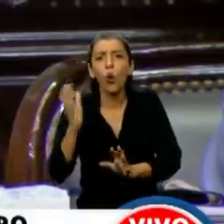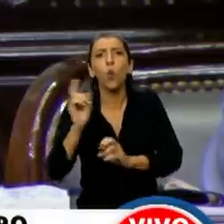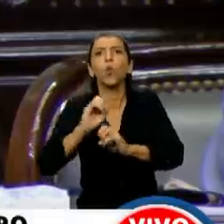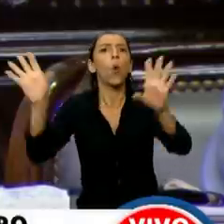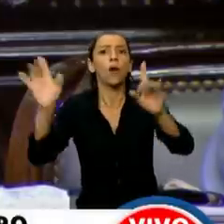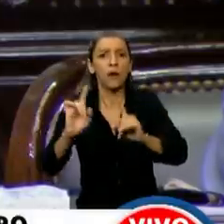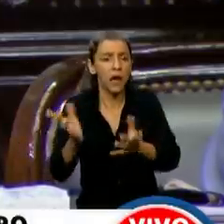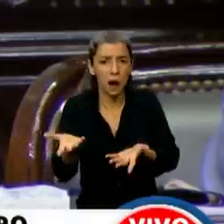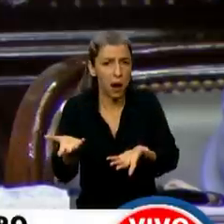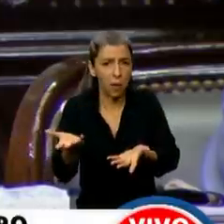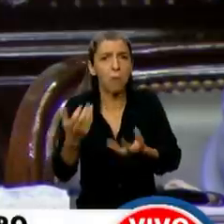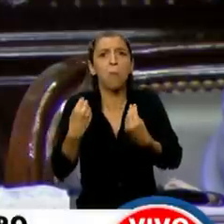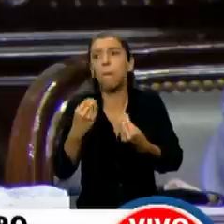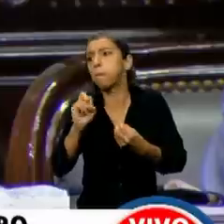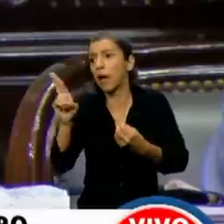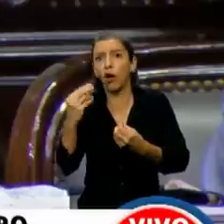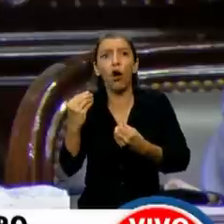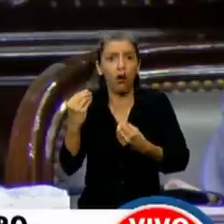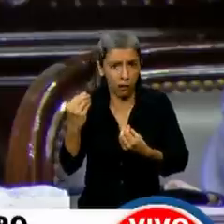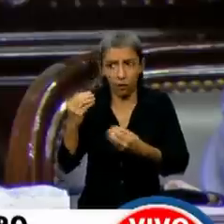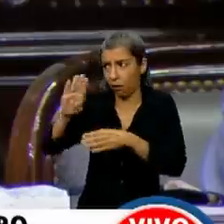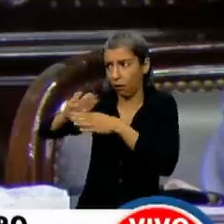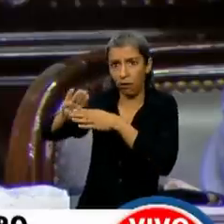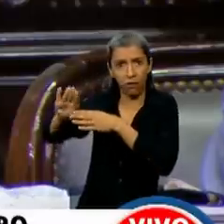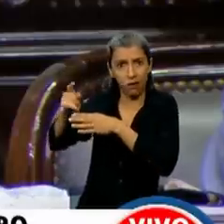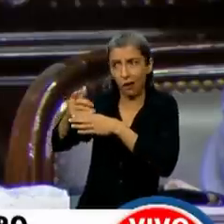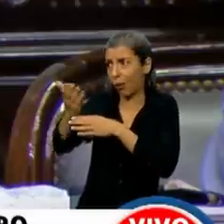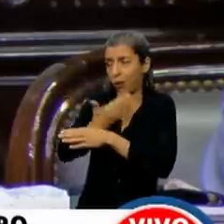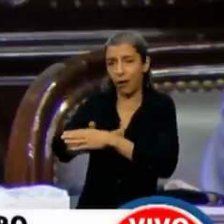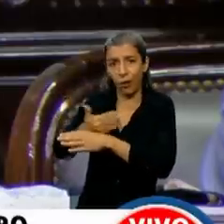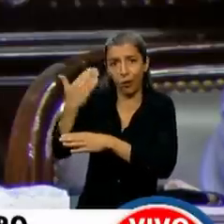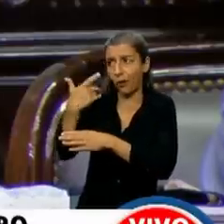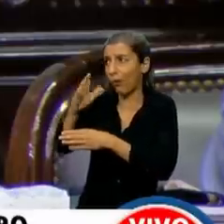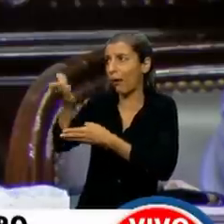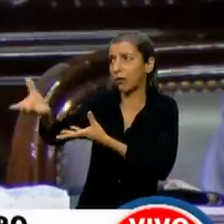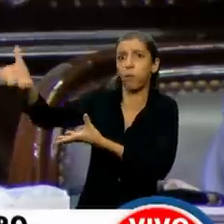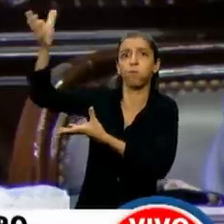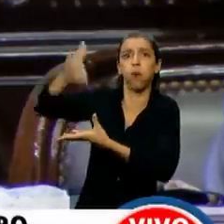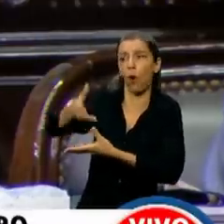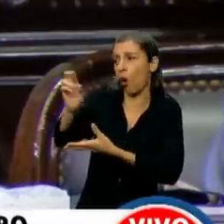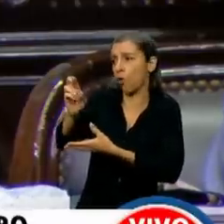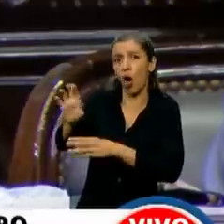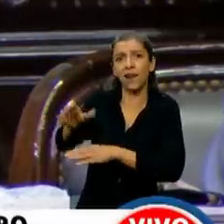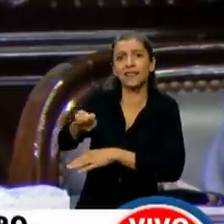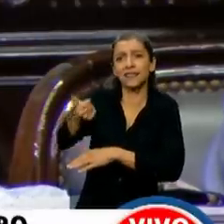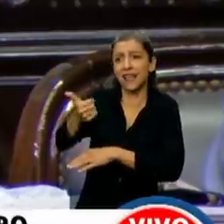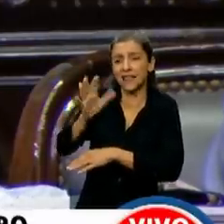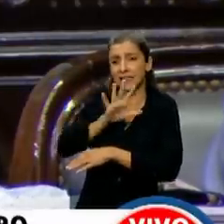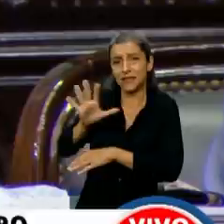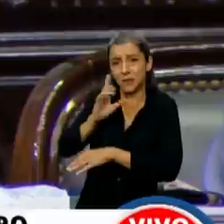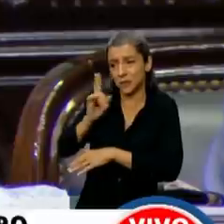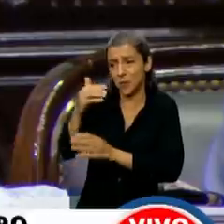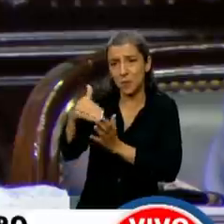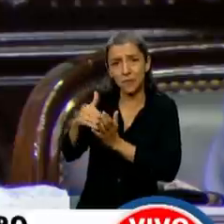tomar el endeudamiento en dólares que tomó el gobierno anterior de casi 55 mil millones de